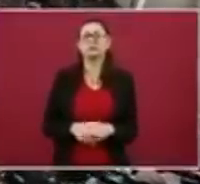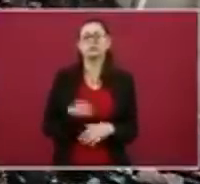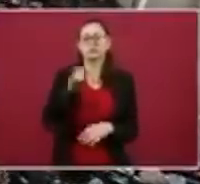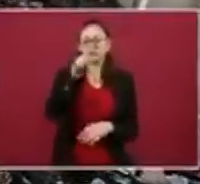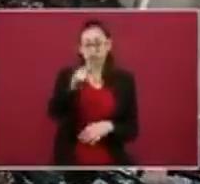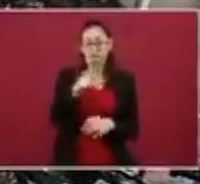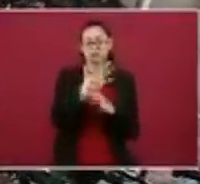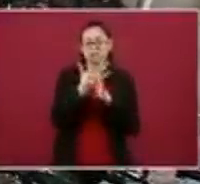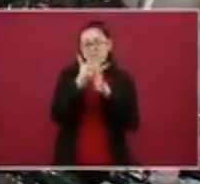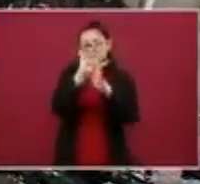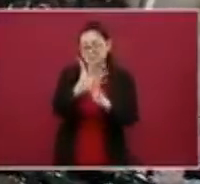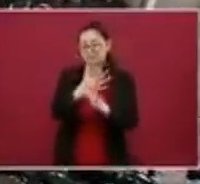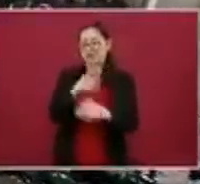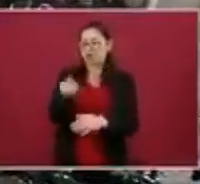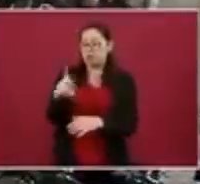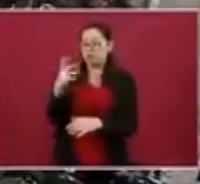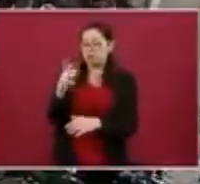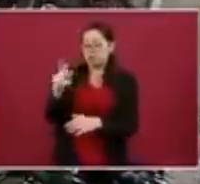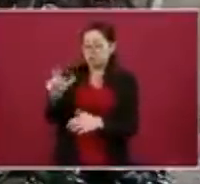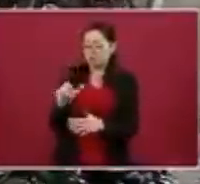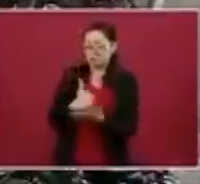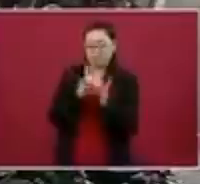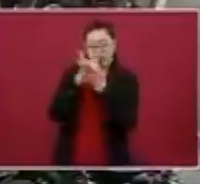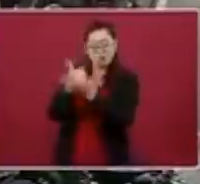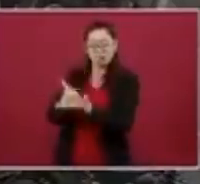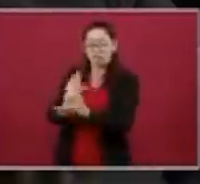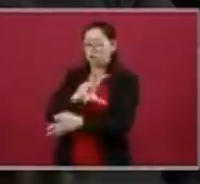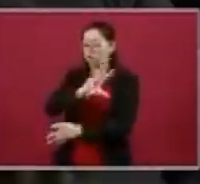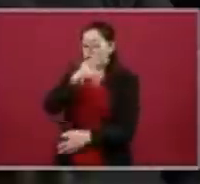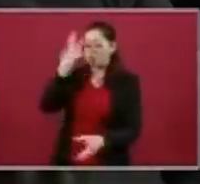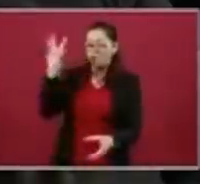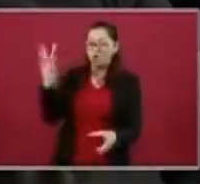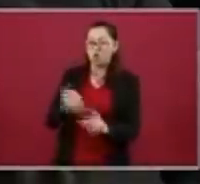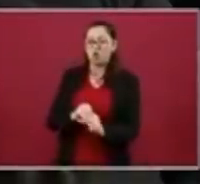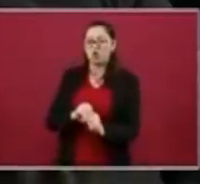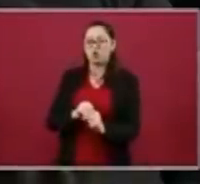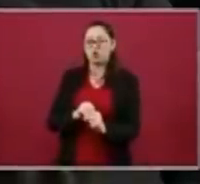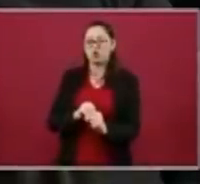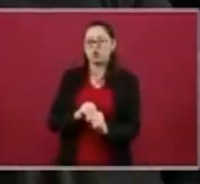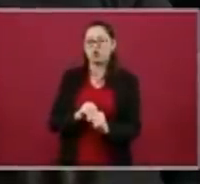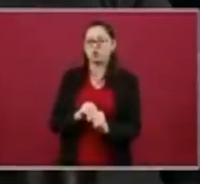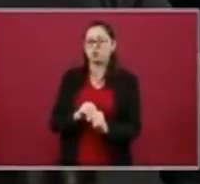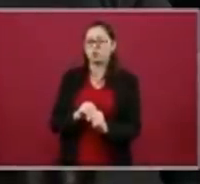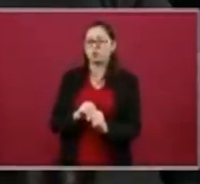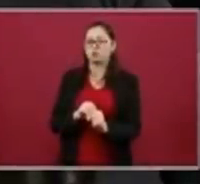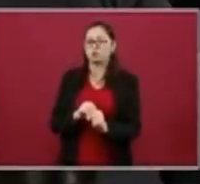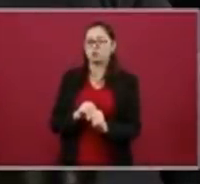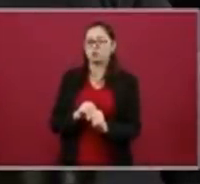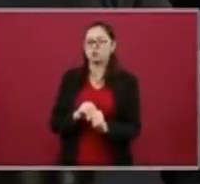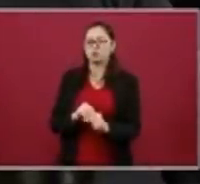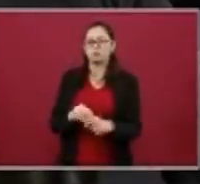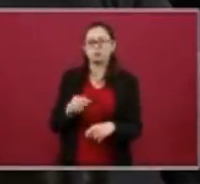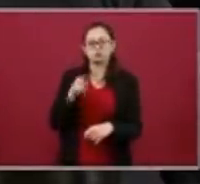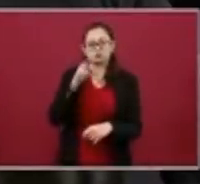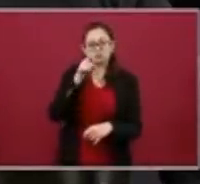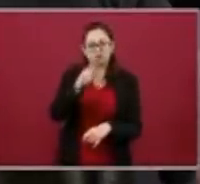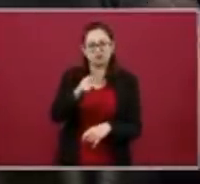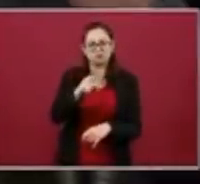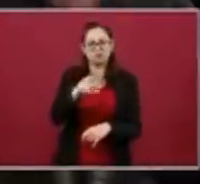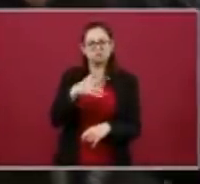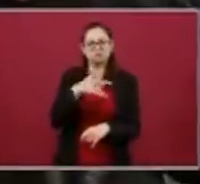paraestatal. ¿Qué más planean hacer? ¿Y están dispuestos a dar una inyección de